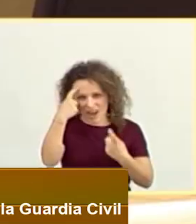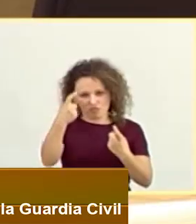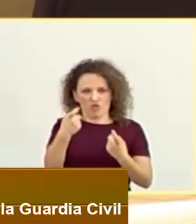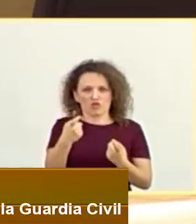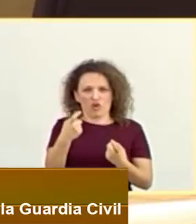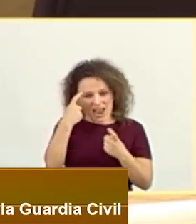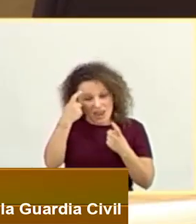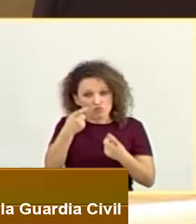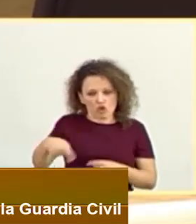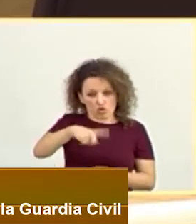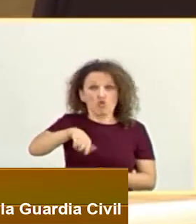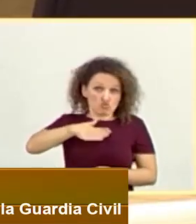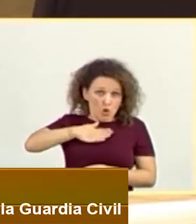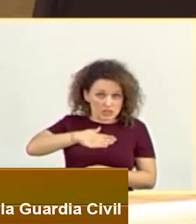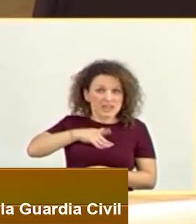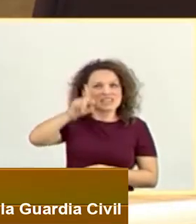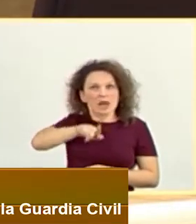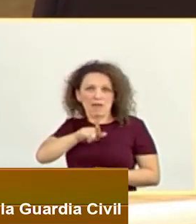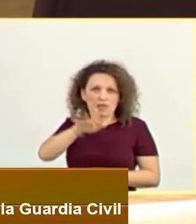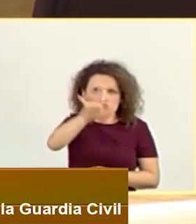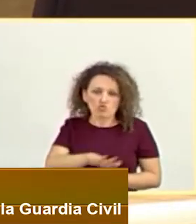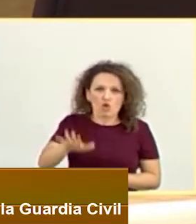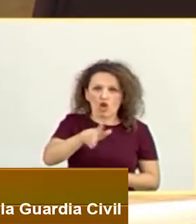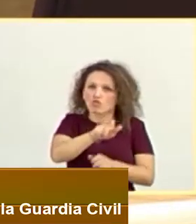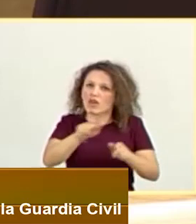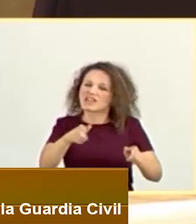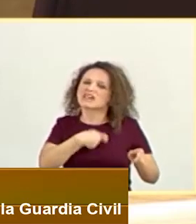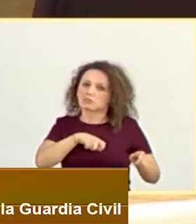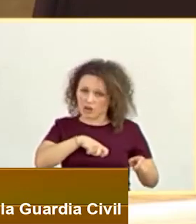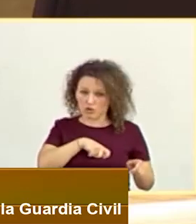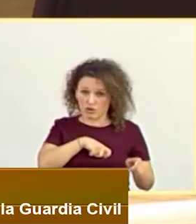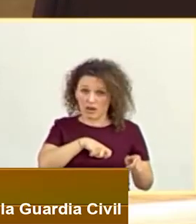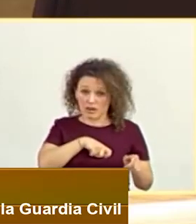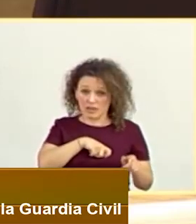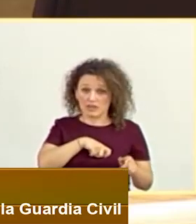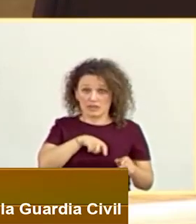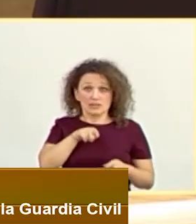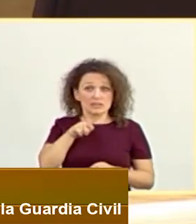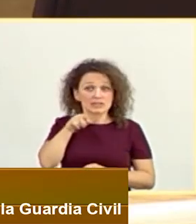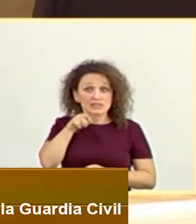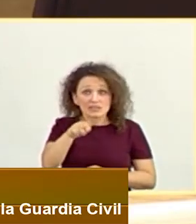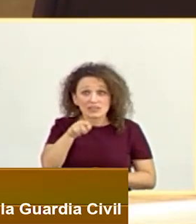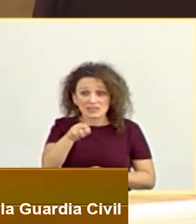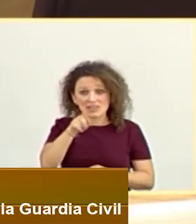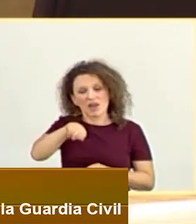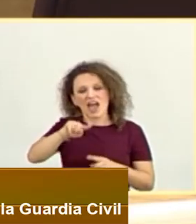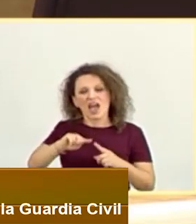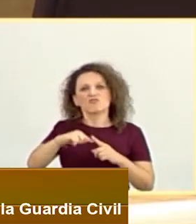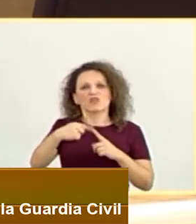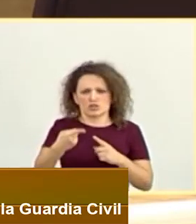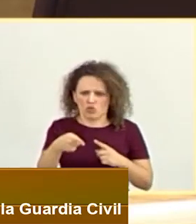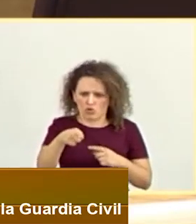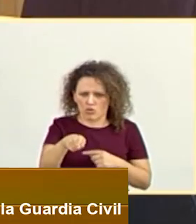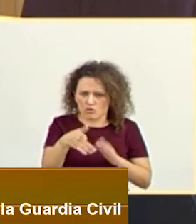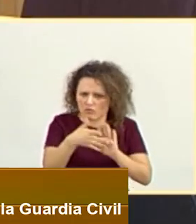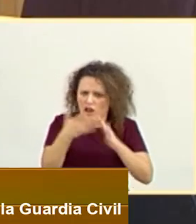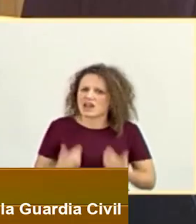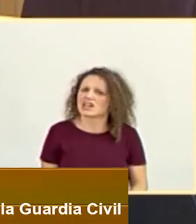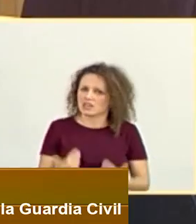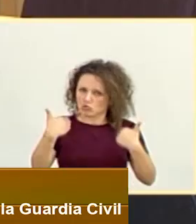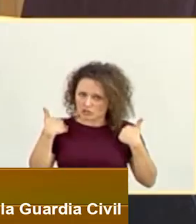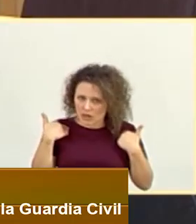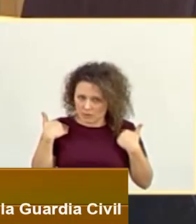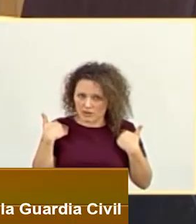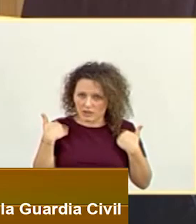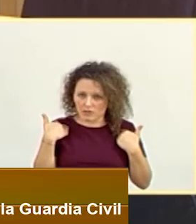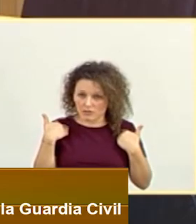en diferentes medios de comunicación y en diferentes momentos. Depende ahora, es evidente que tenemos un momento, vamos a decirlo por la